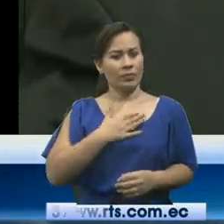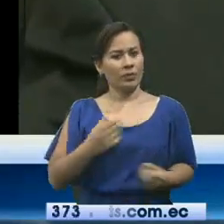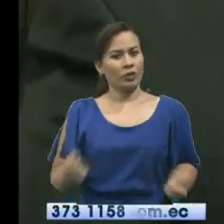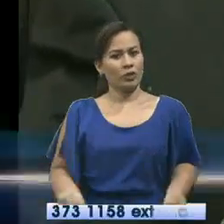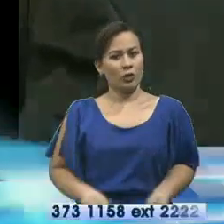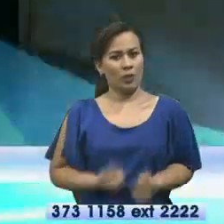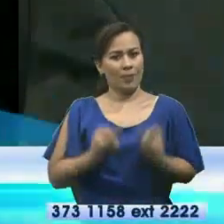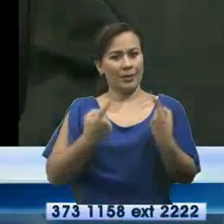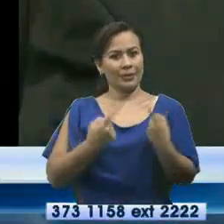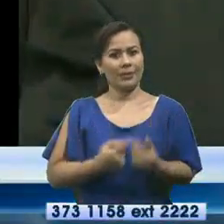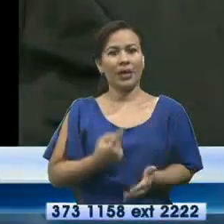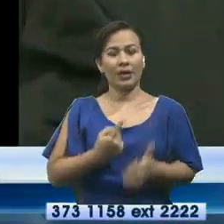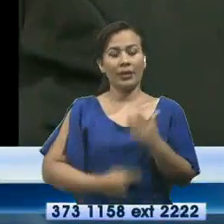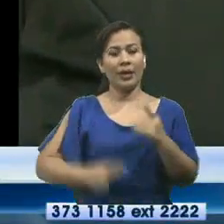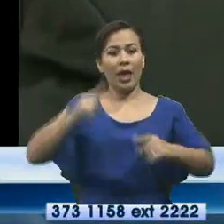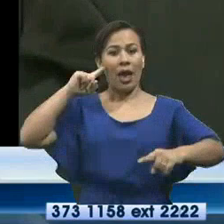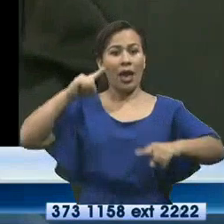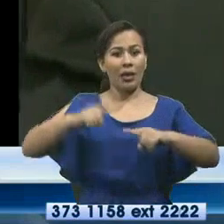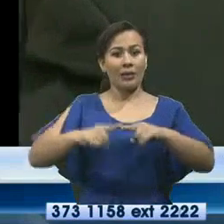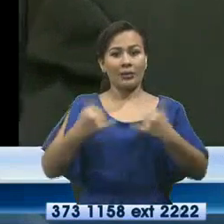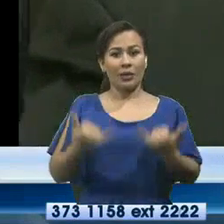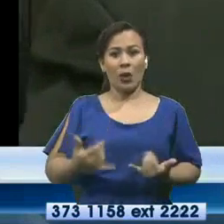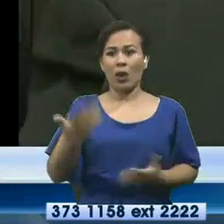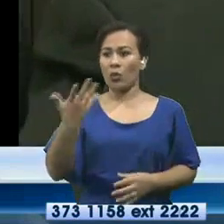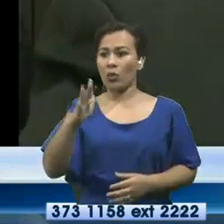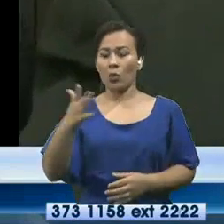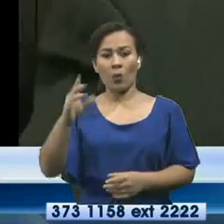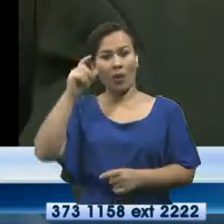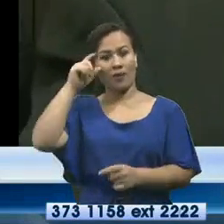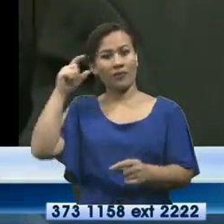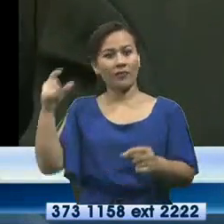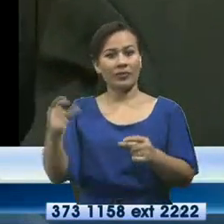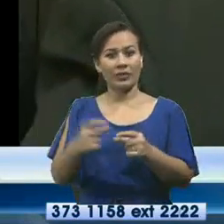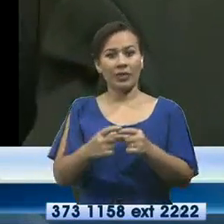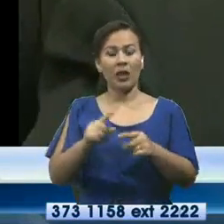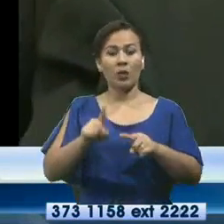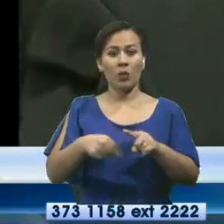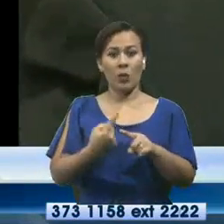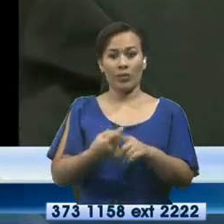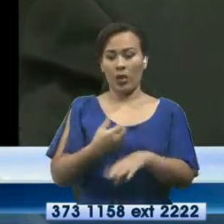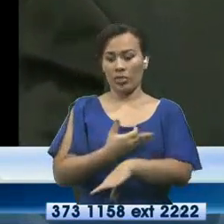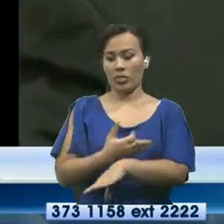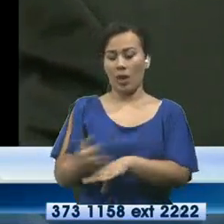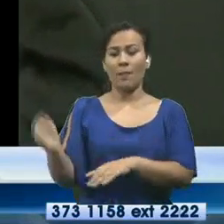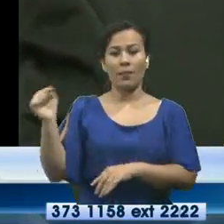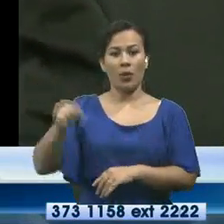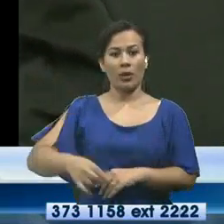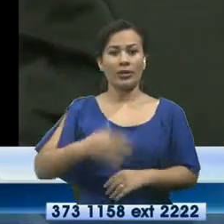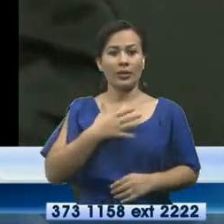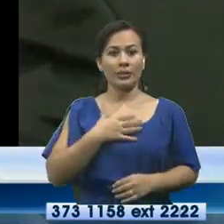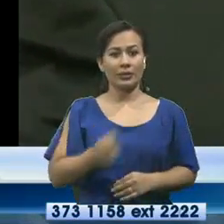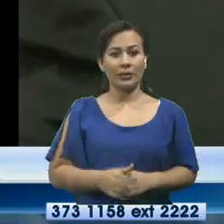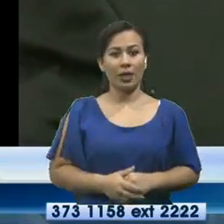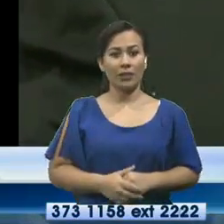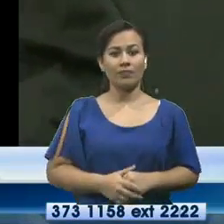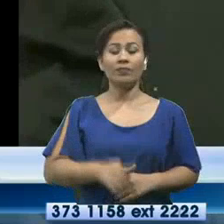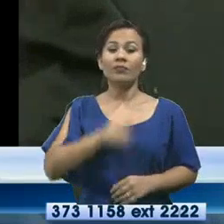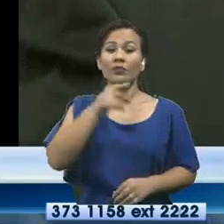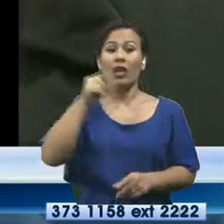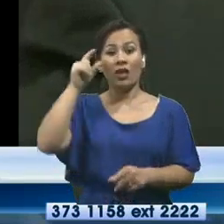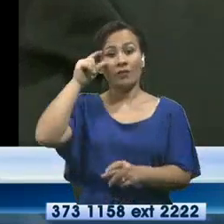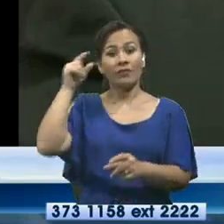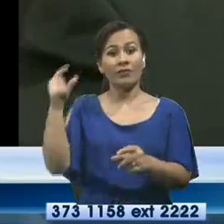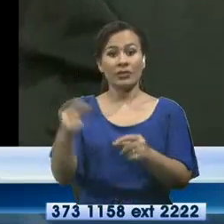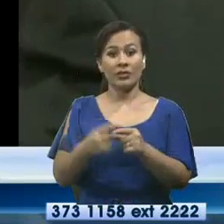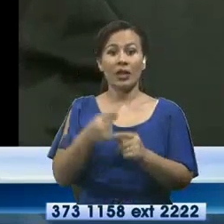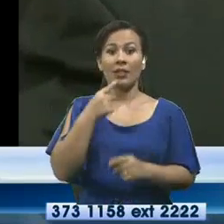sorpresa que hasta estos momentos no tengamos fiscal, cuando el expediente ya está hace algún tiempo aquí en la Fiscalía y la fiscal provincial se ha pronunciado